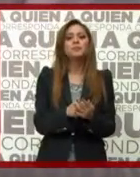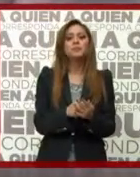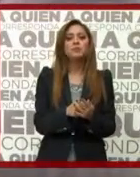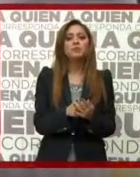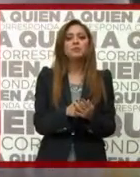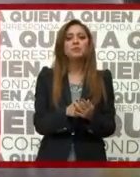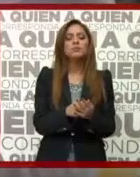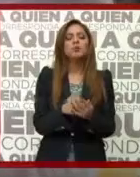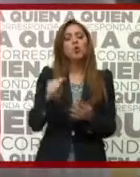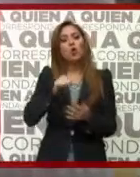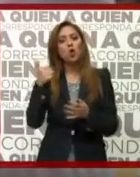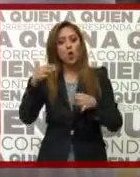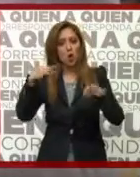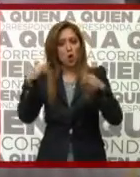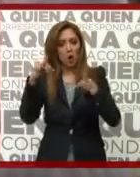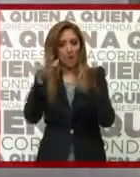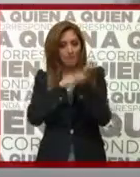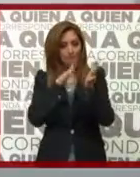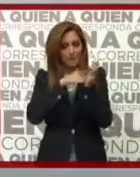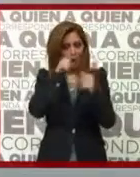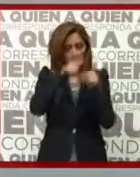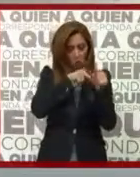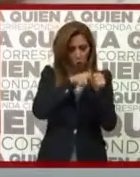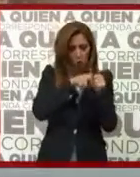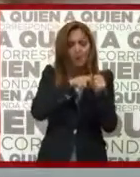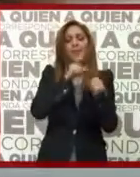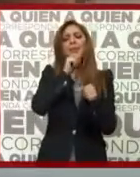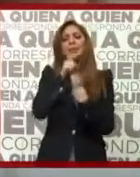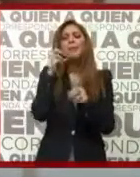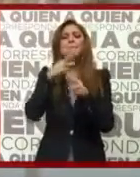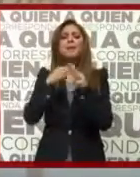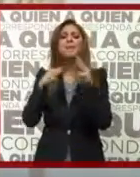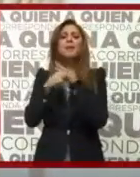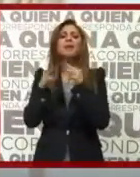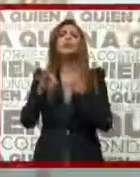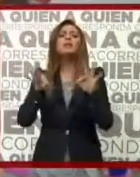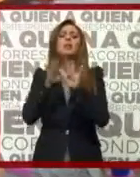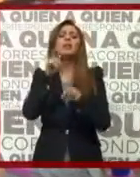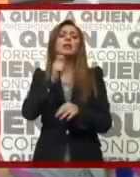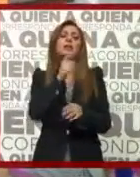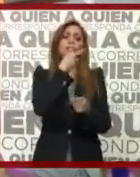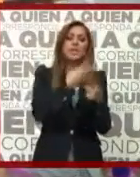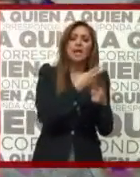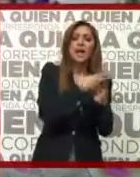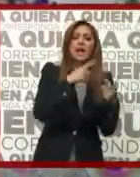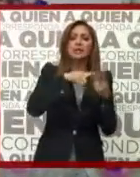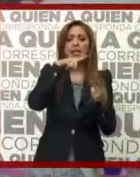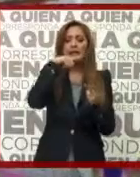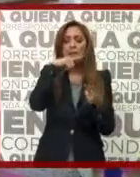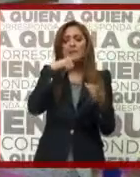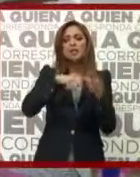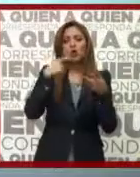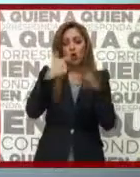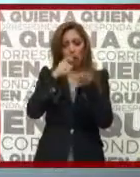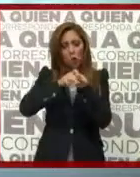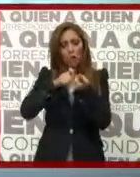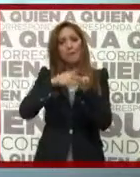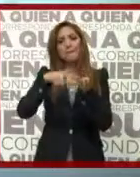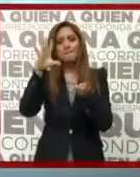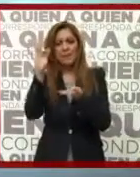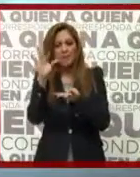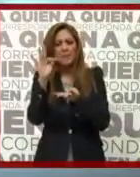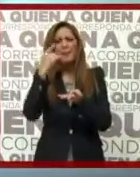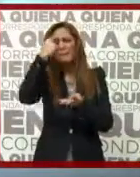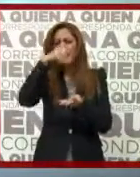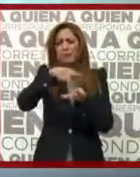unos hojas de papel de colores. Y utensilios básicos como tijeras, lápiz, gomas, pegamento. Esto con